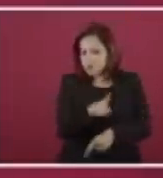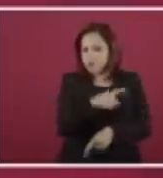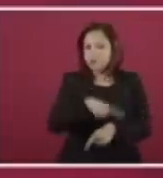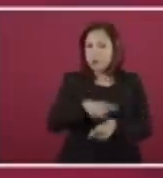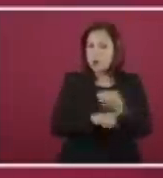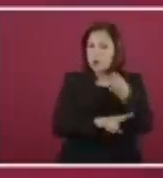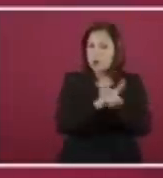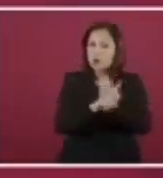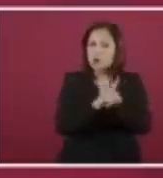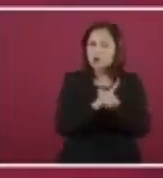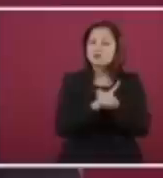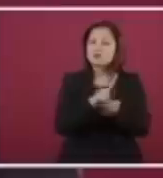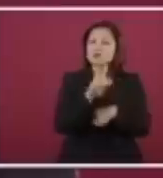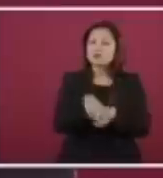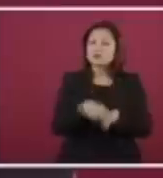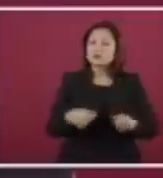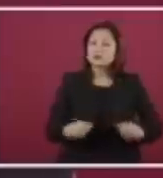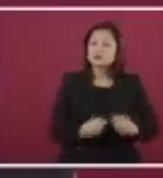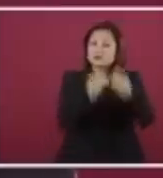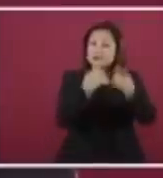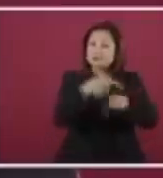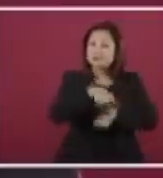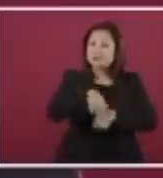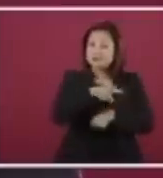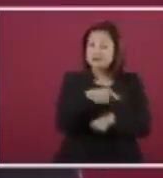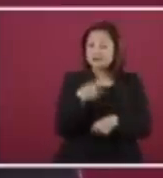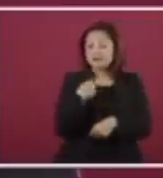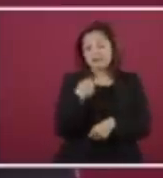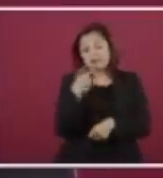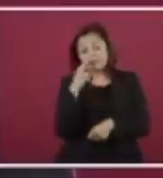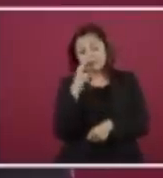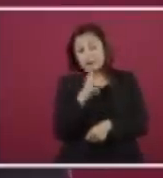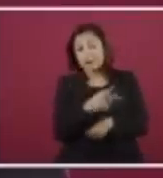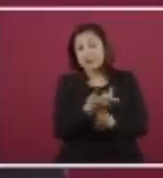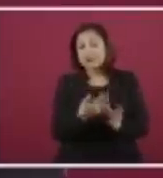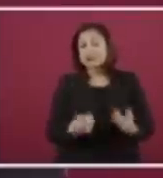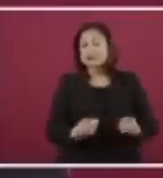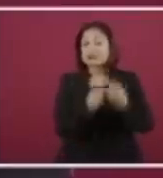incluso enfrentamientos, ha sido una situación muy difícil.